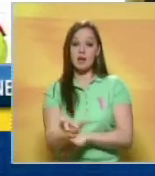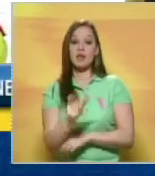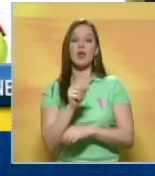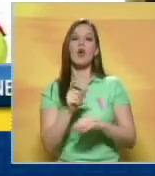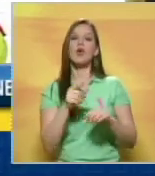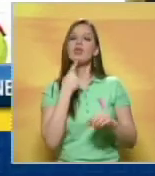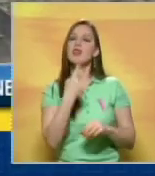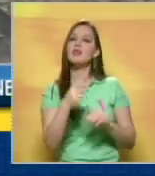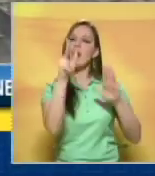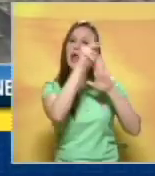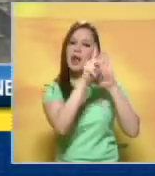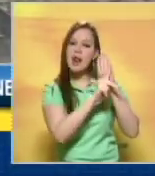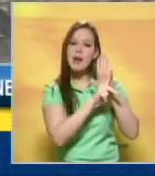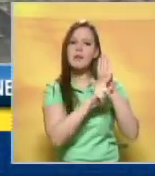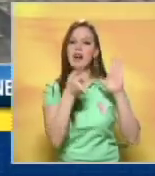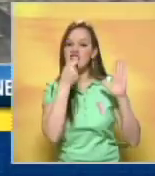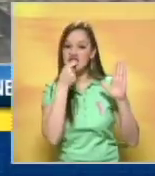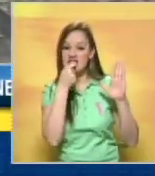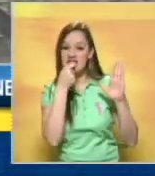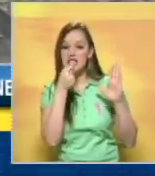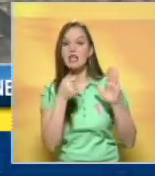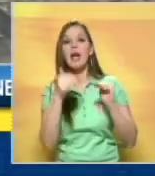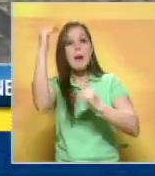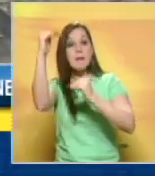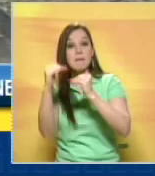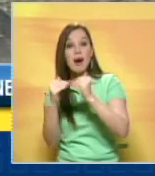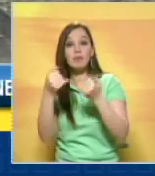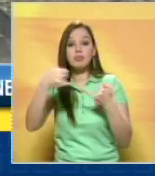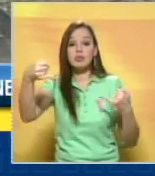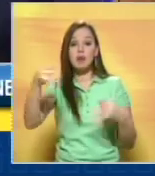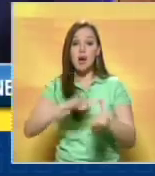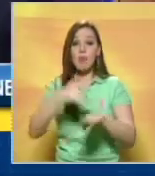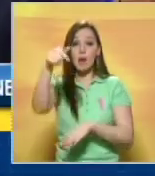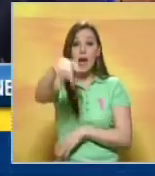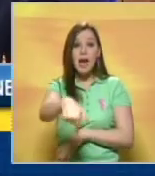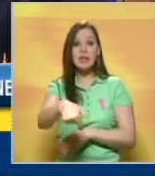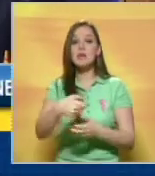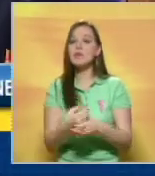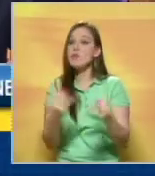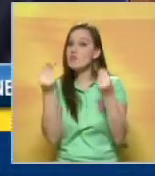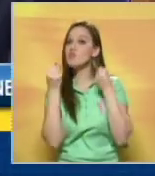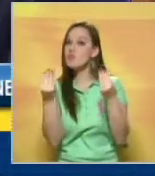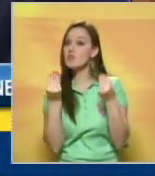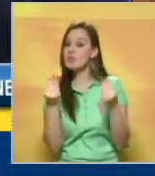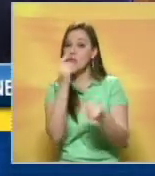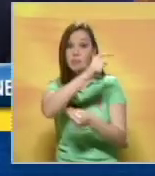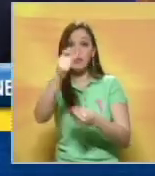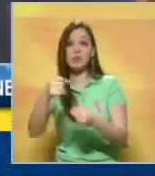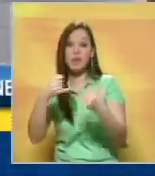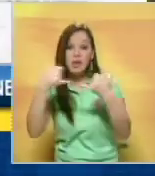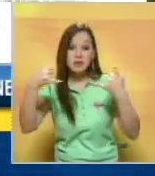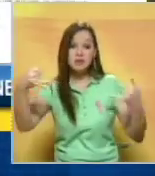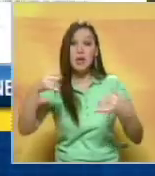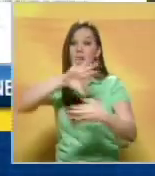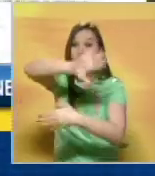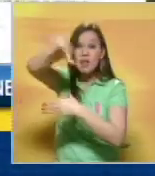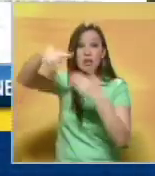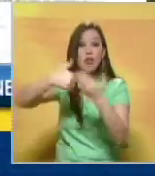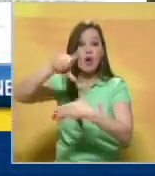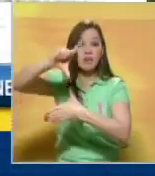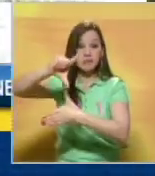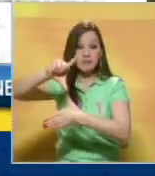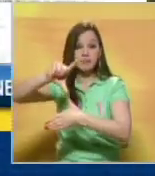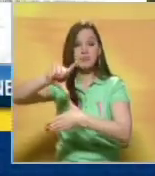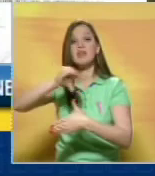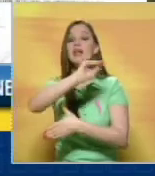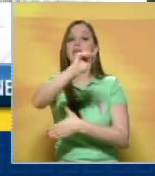Verde buscarán bajar el consumo de energía eléctrica, pues asegura que en Venezuela existe la mayor demanda per cápita de energía eléctrica de toda América Latina. Insiste